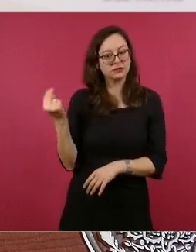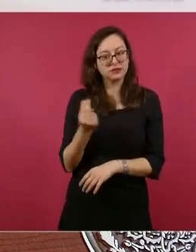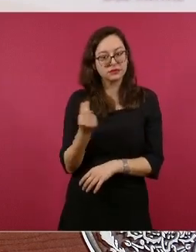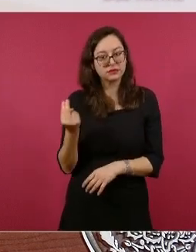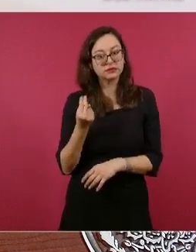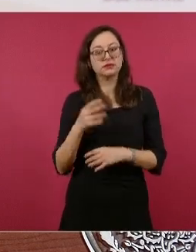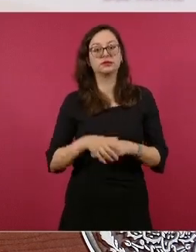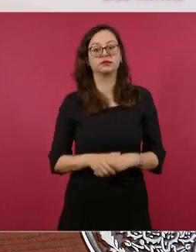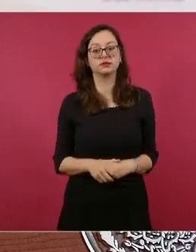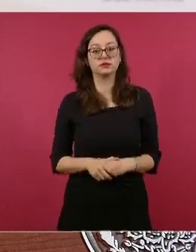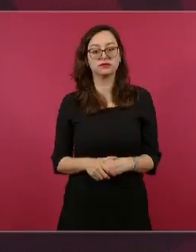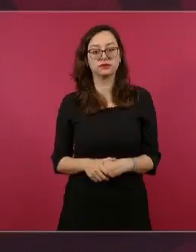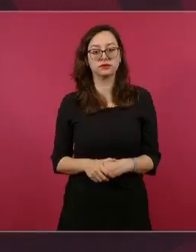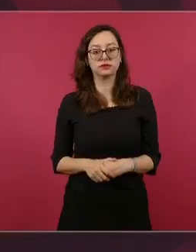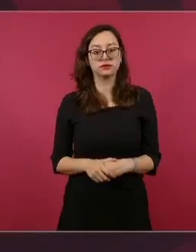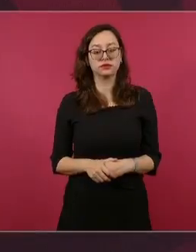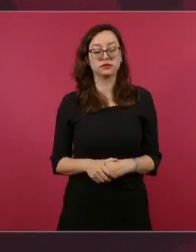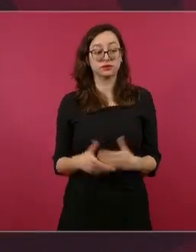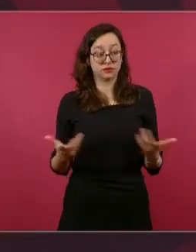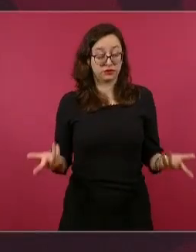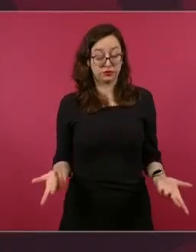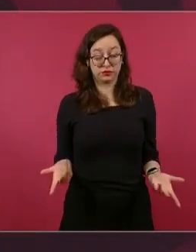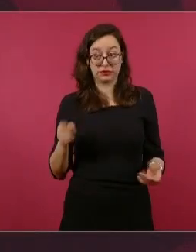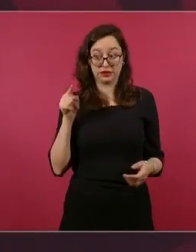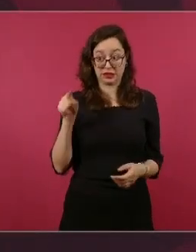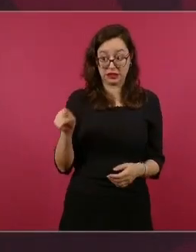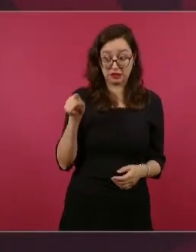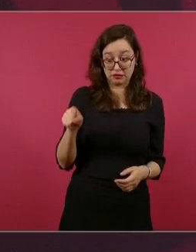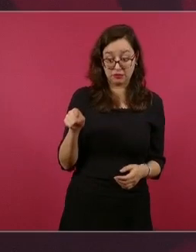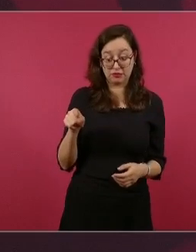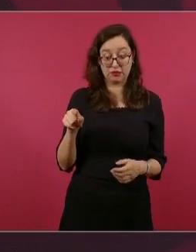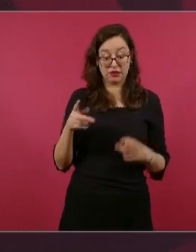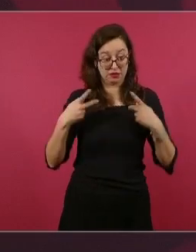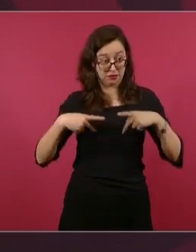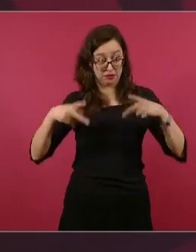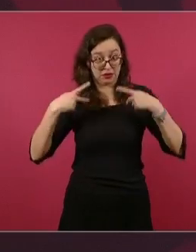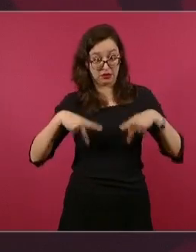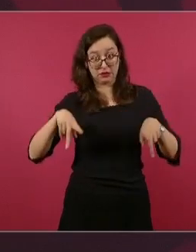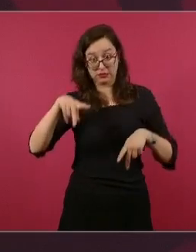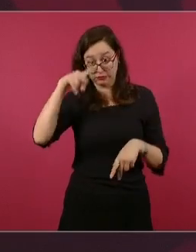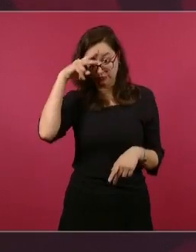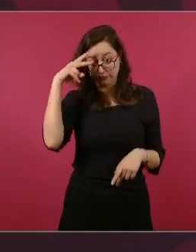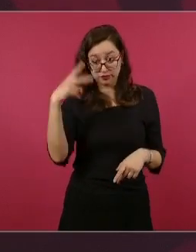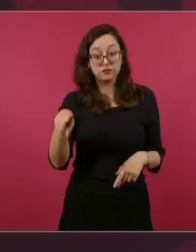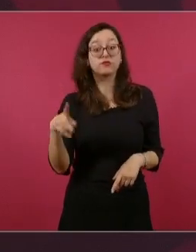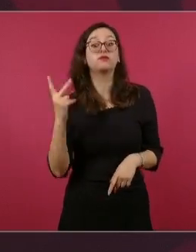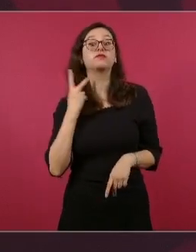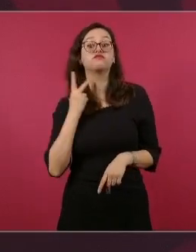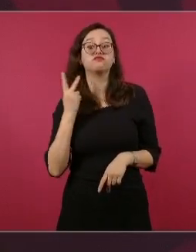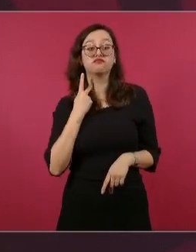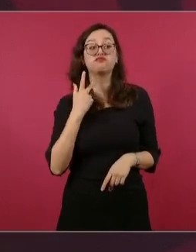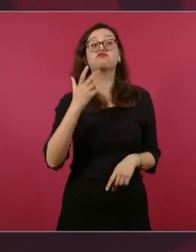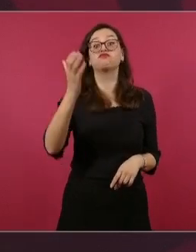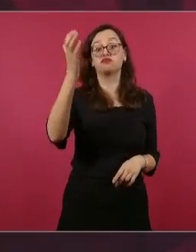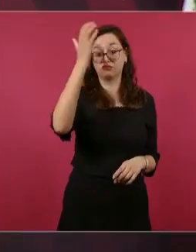con menos o uno de los pueblos con menos analfabetismo político.